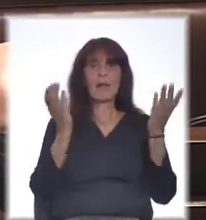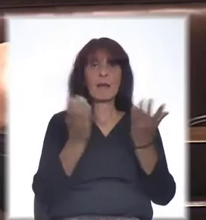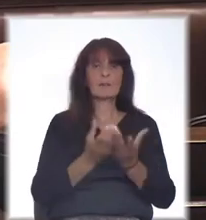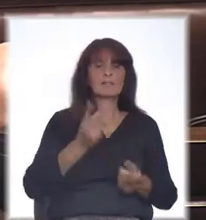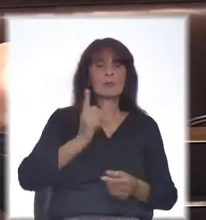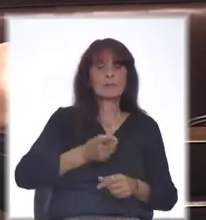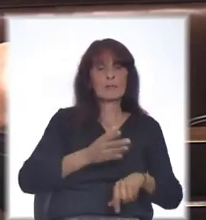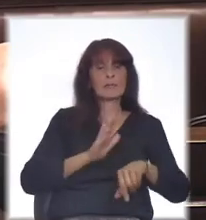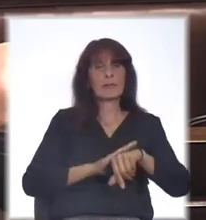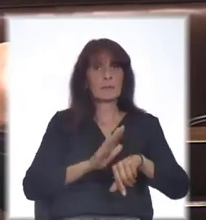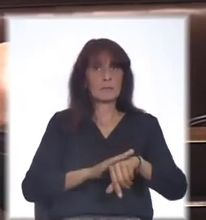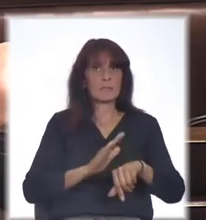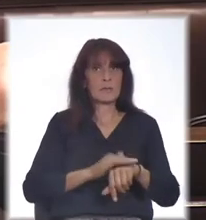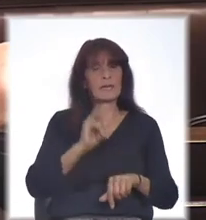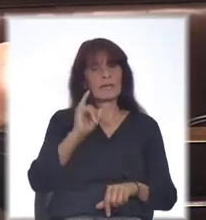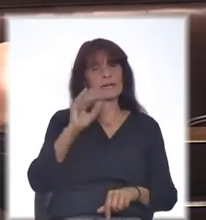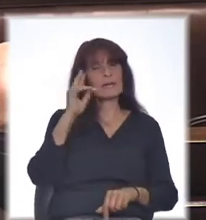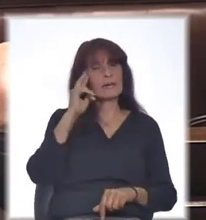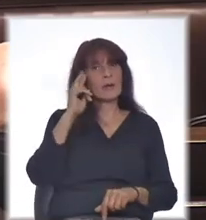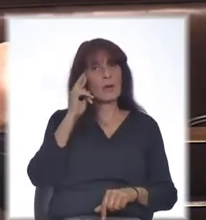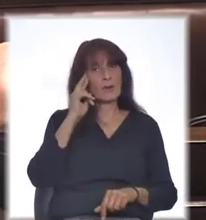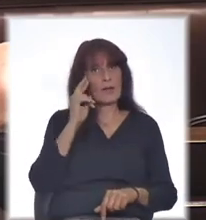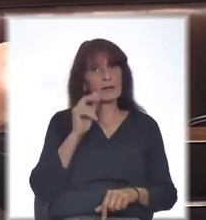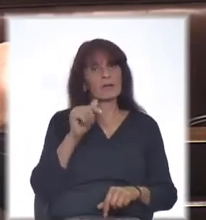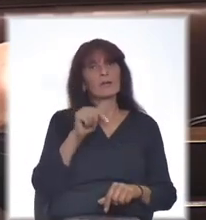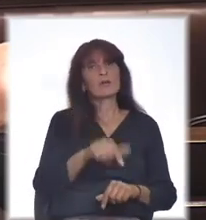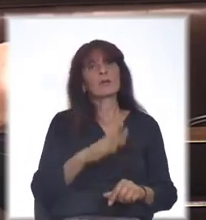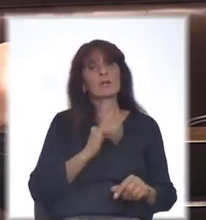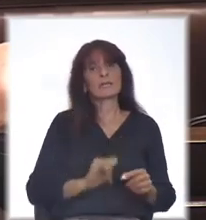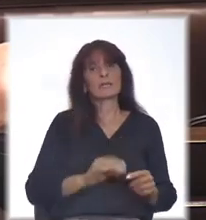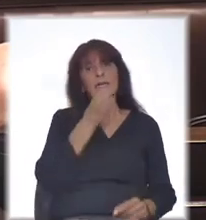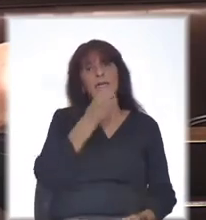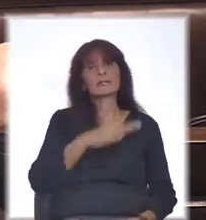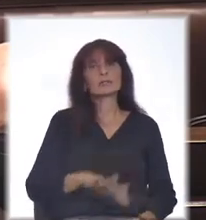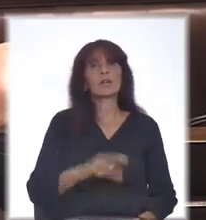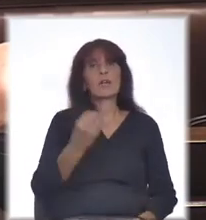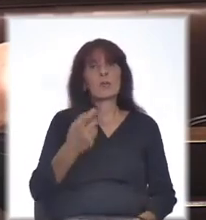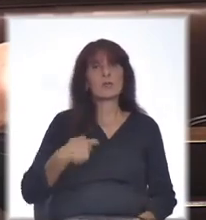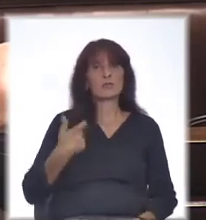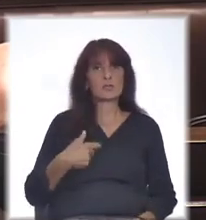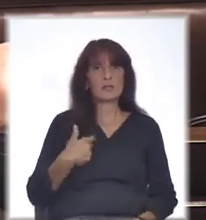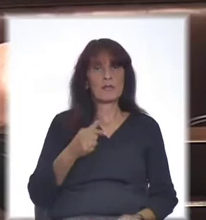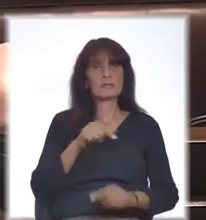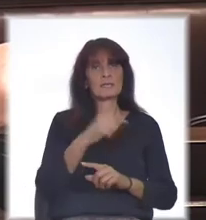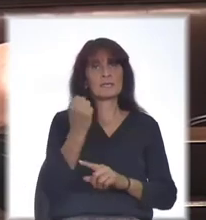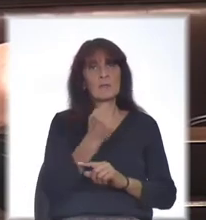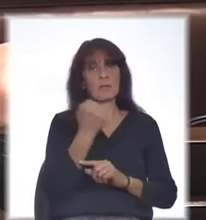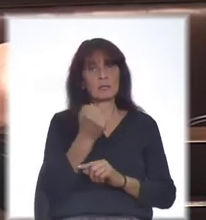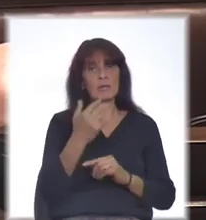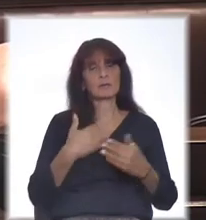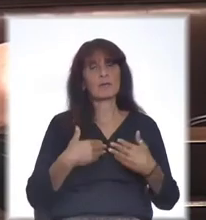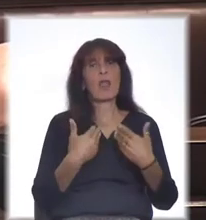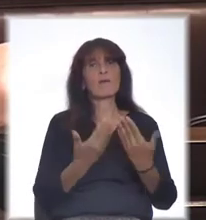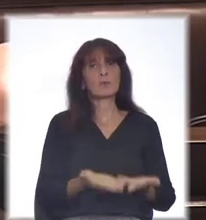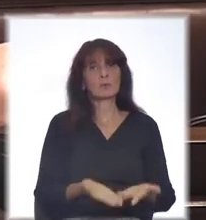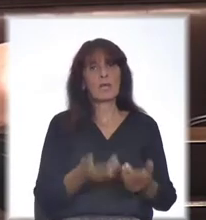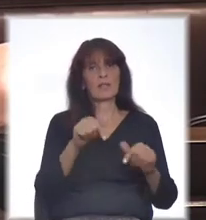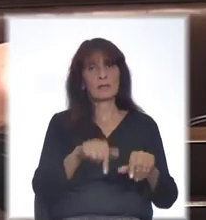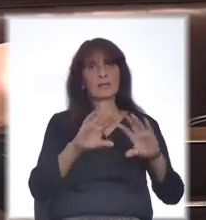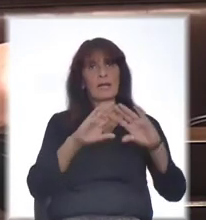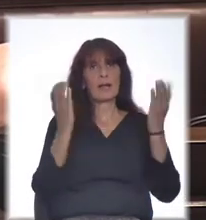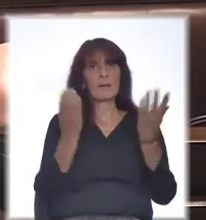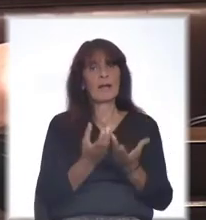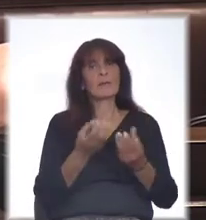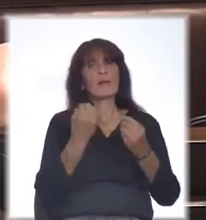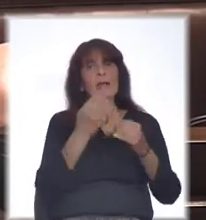la responsabilidad de recordar y debatir los sucesos que conforman nuestro ADN histórico como sociedad. Sería importante contar con la voluntad de esta Cámara